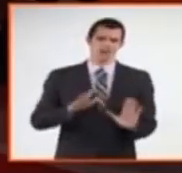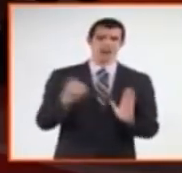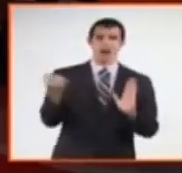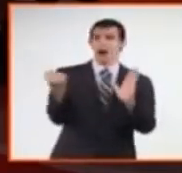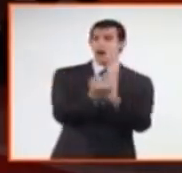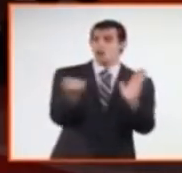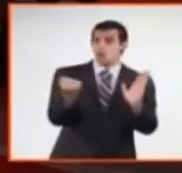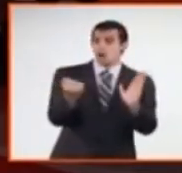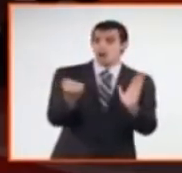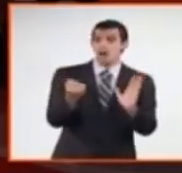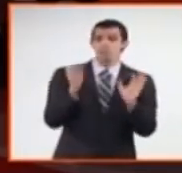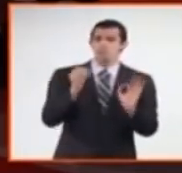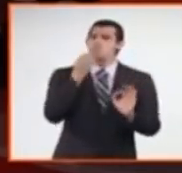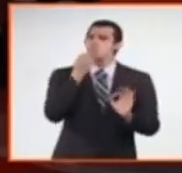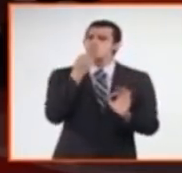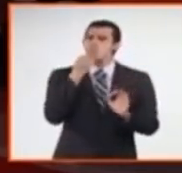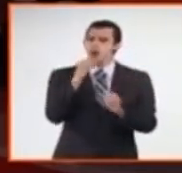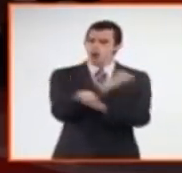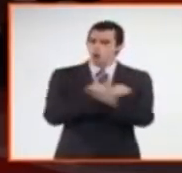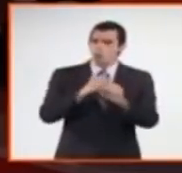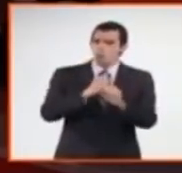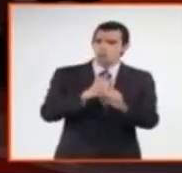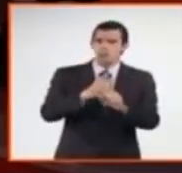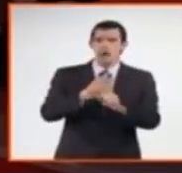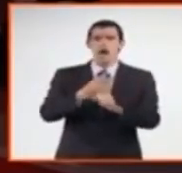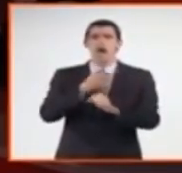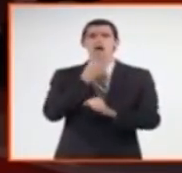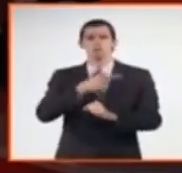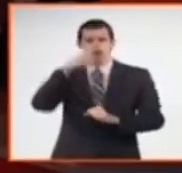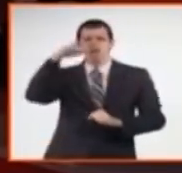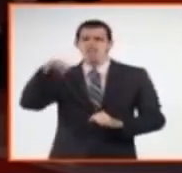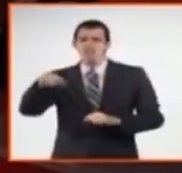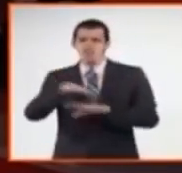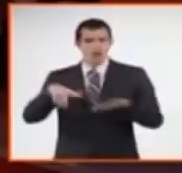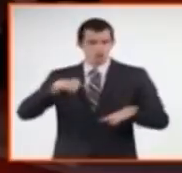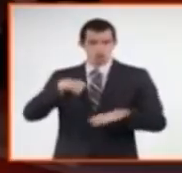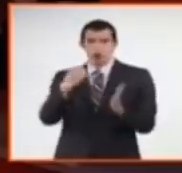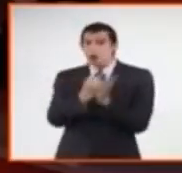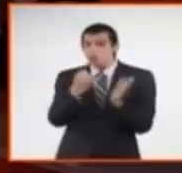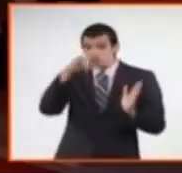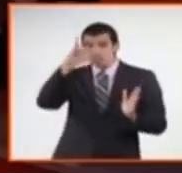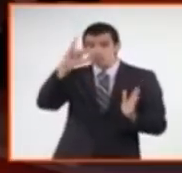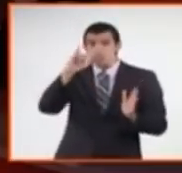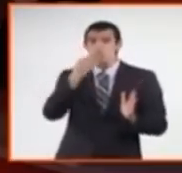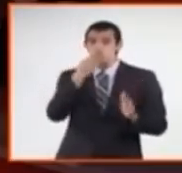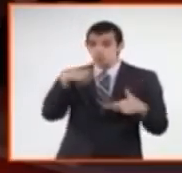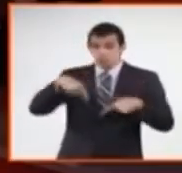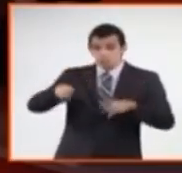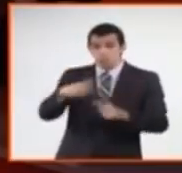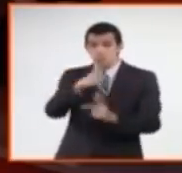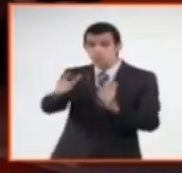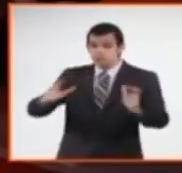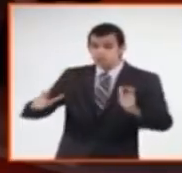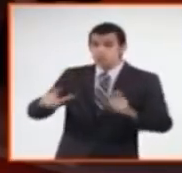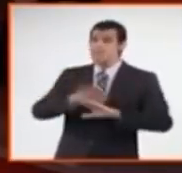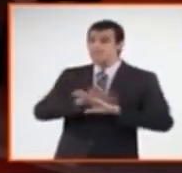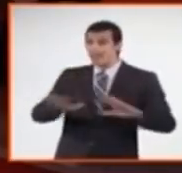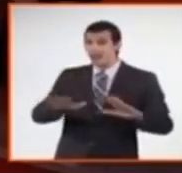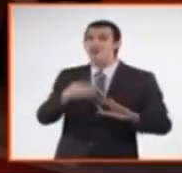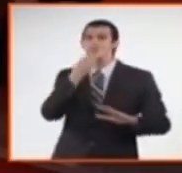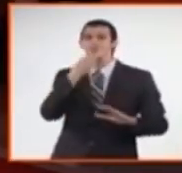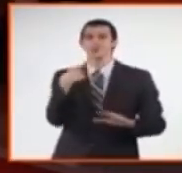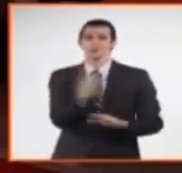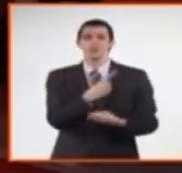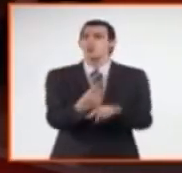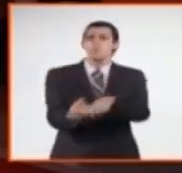que las vacunas sean autorizadas para la población pediátrica como es el doctor la ventaja que tenemos que son vacunas cuya base tecnológica es precisamente las que se han hecho